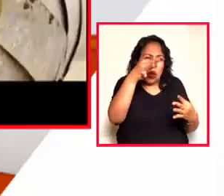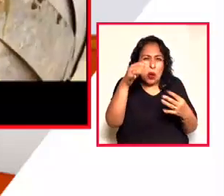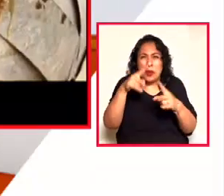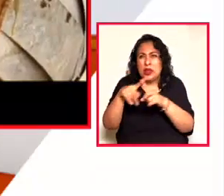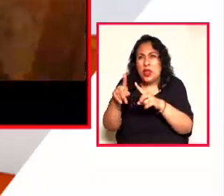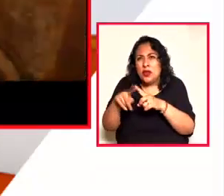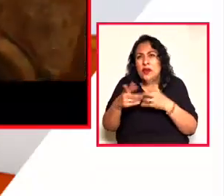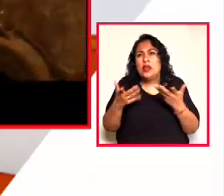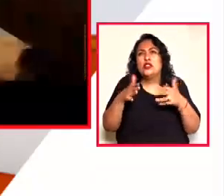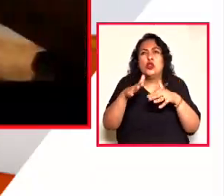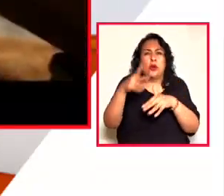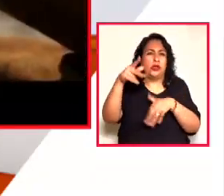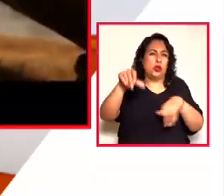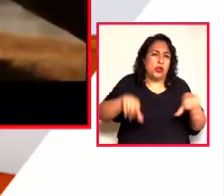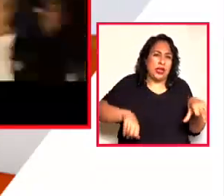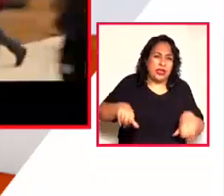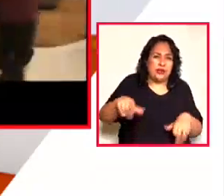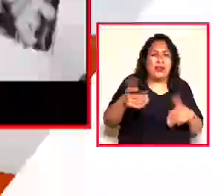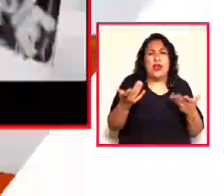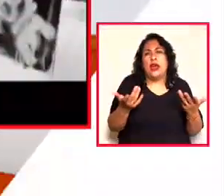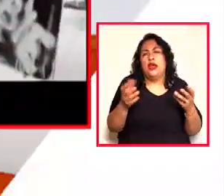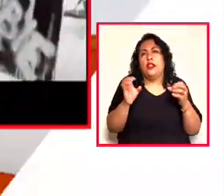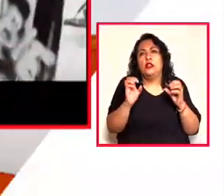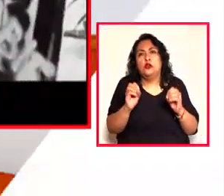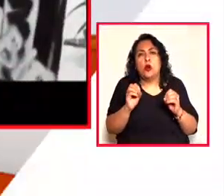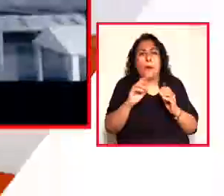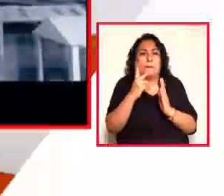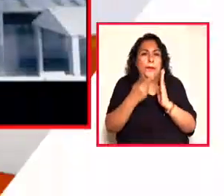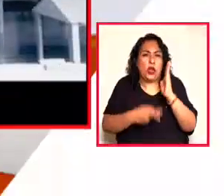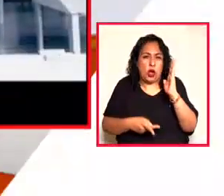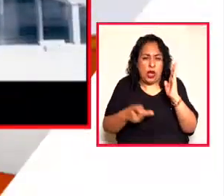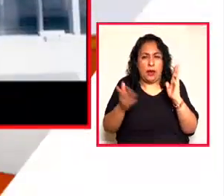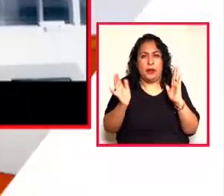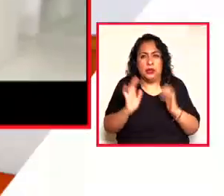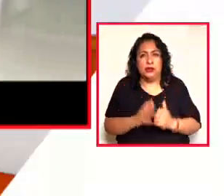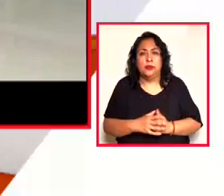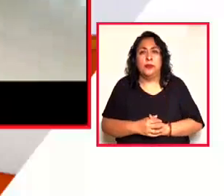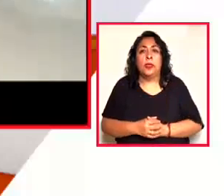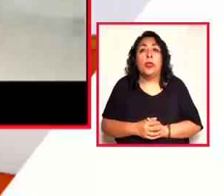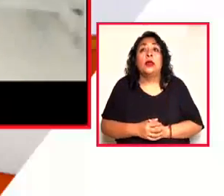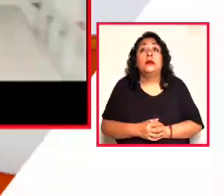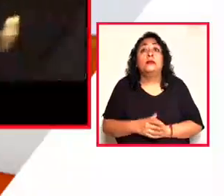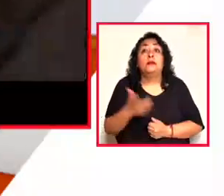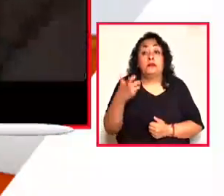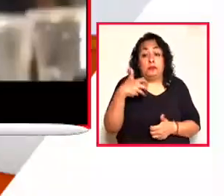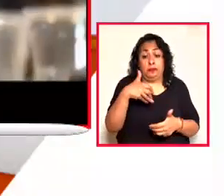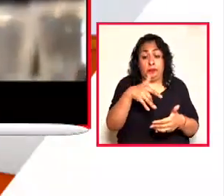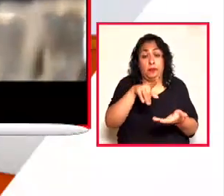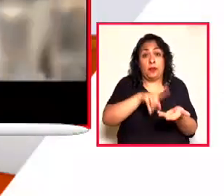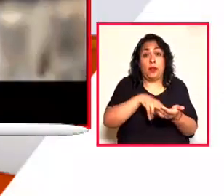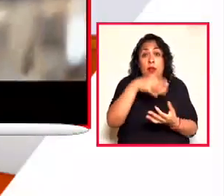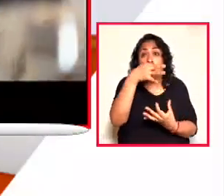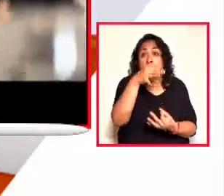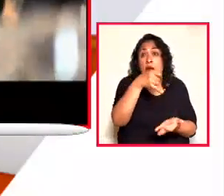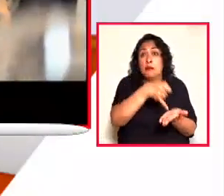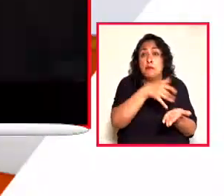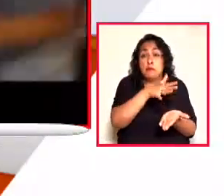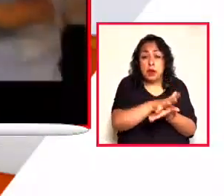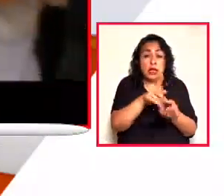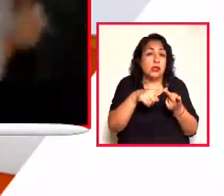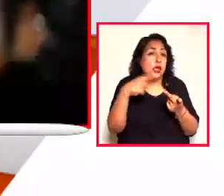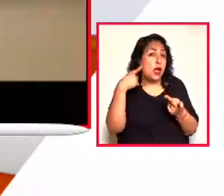son sus actividades y lo que programan. El acervo reúne documentos impresos, audio,